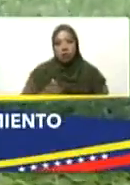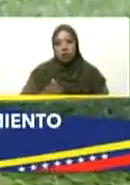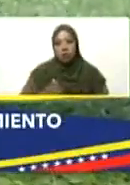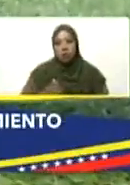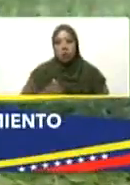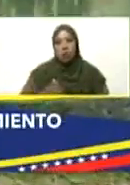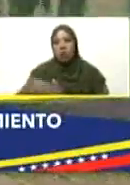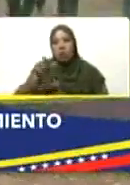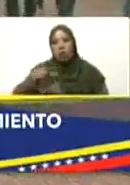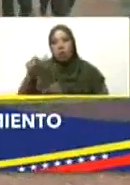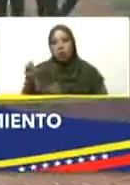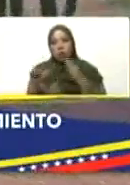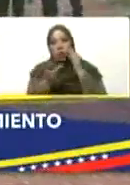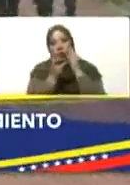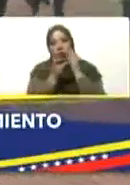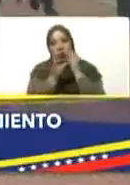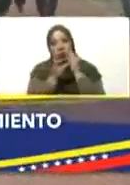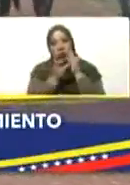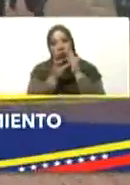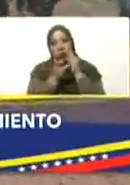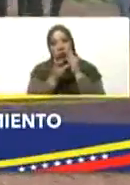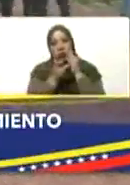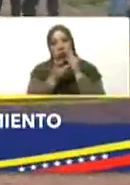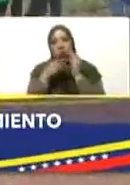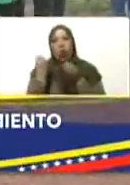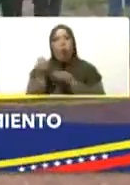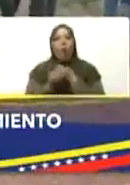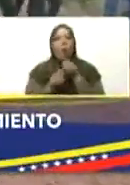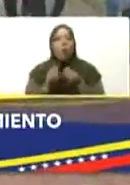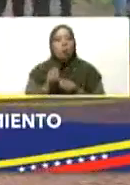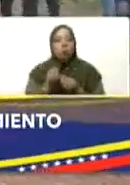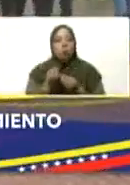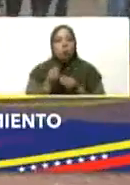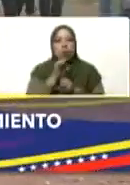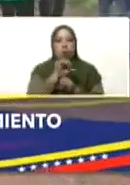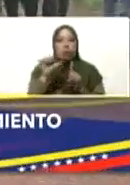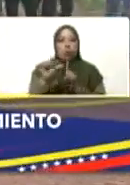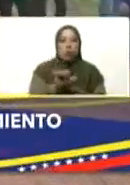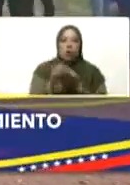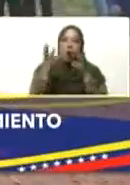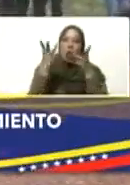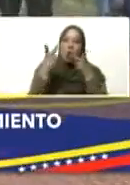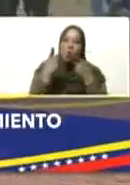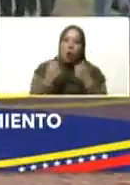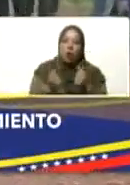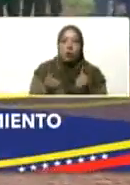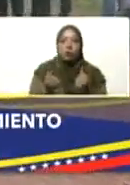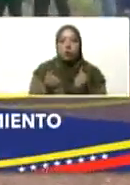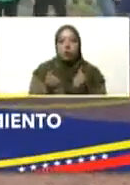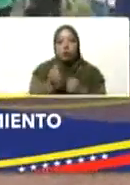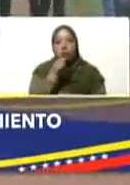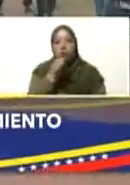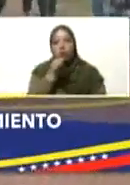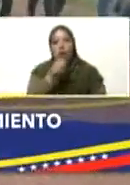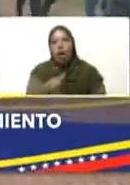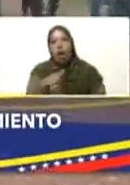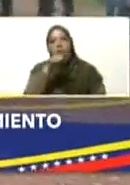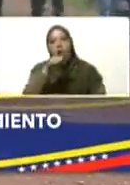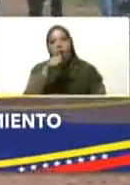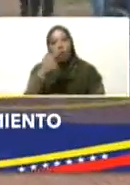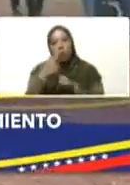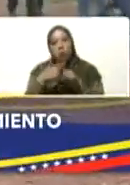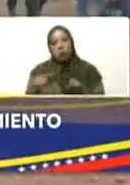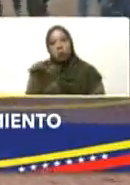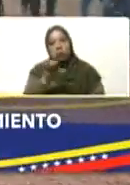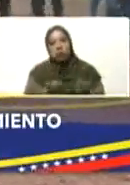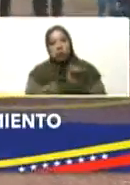técnicos que están aquí programan cuándo, en este caso desde el punto de vista climático, cuántos niveles de agua, de nivel hídrico